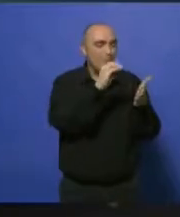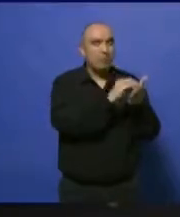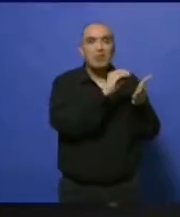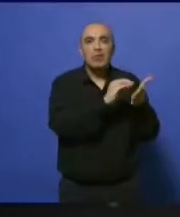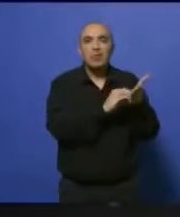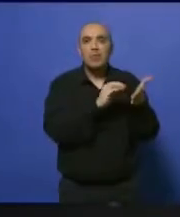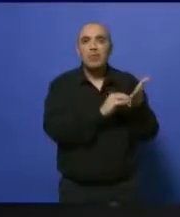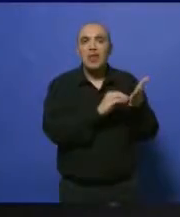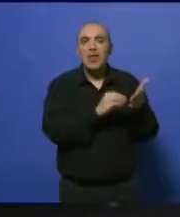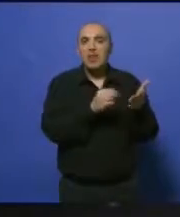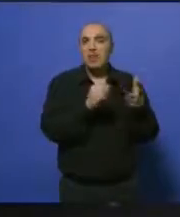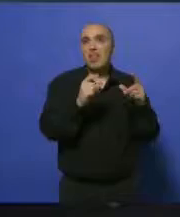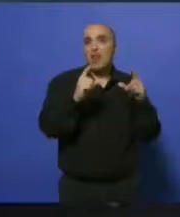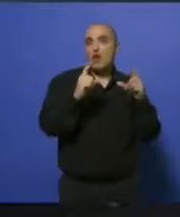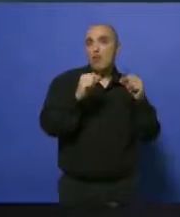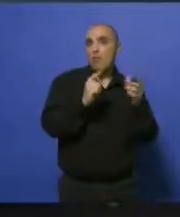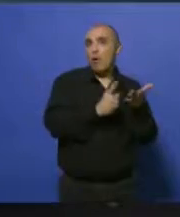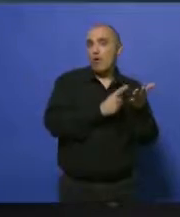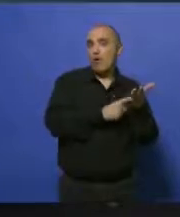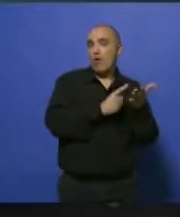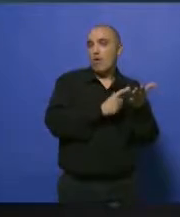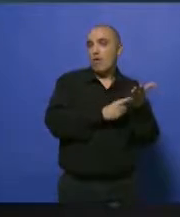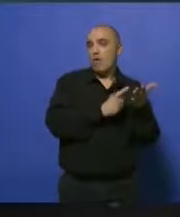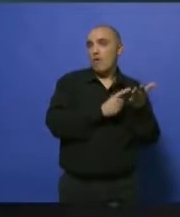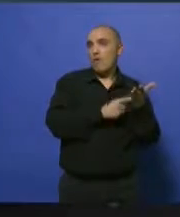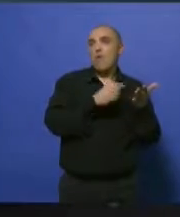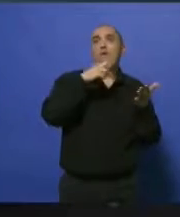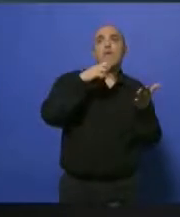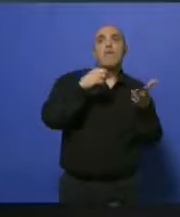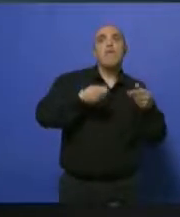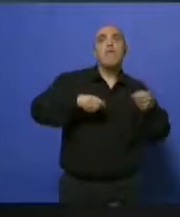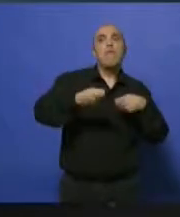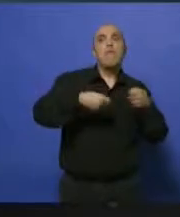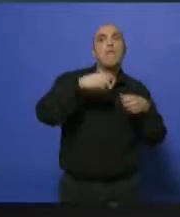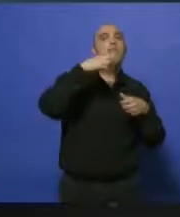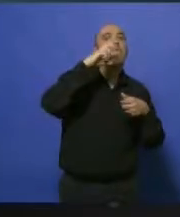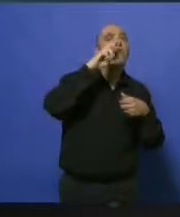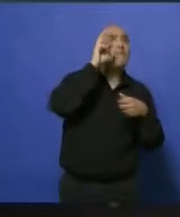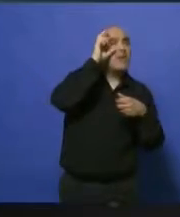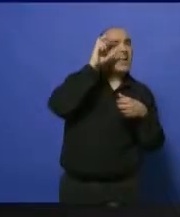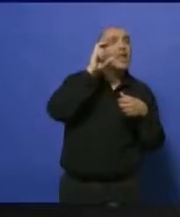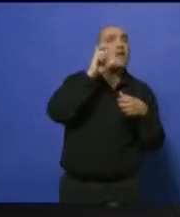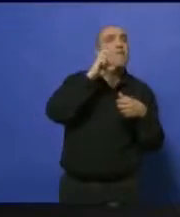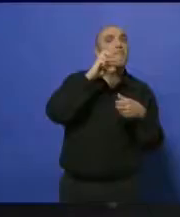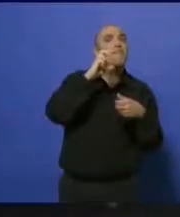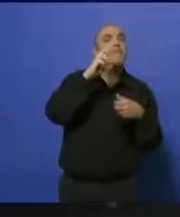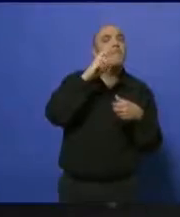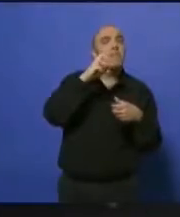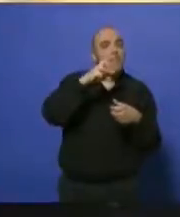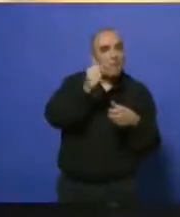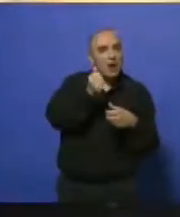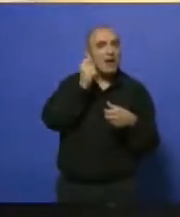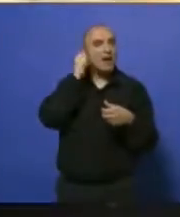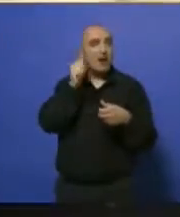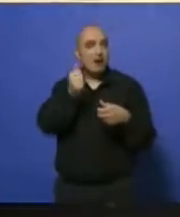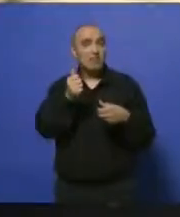trámite que fue impulsado por el Estado, por el Gobierno Nacional, desde el ENACOM, justamente para registrar las líneas prepagas. Algunas de ellas ya